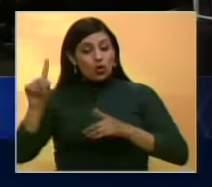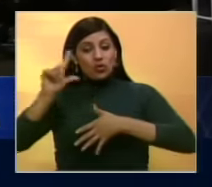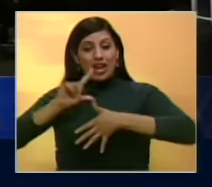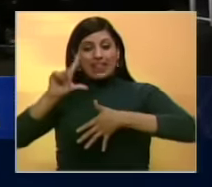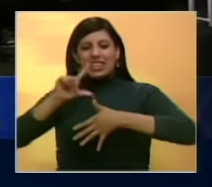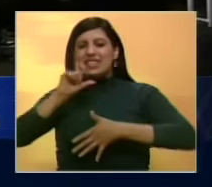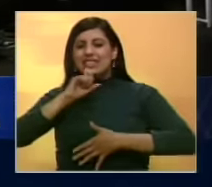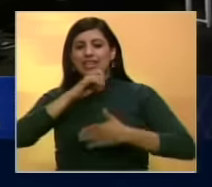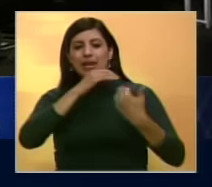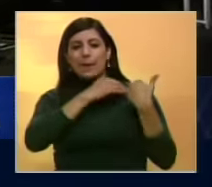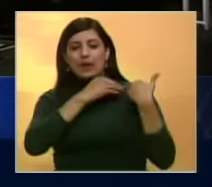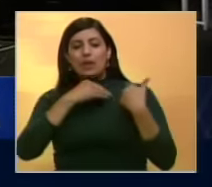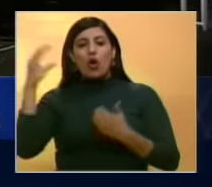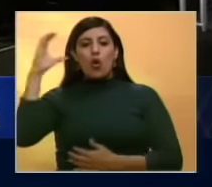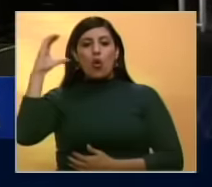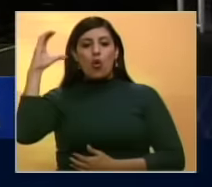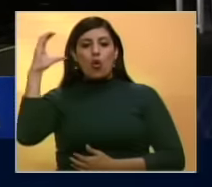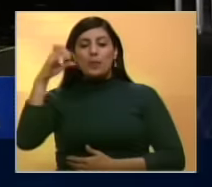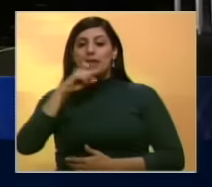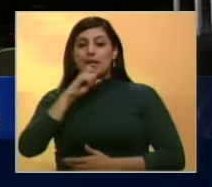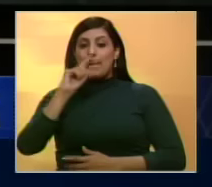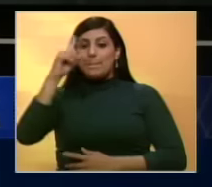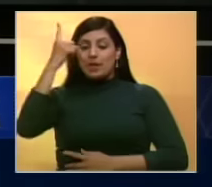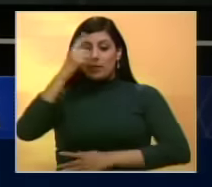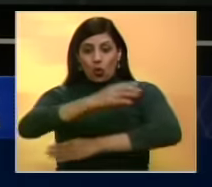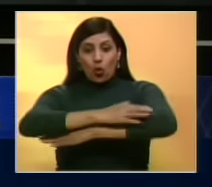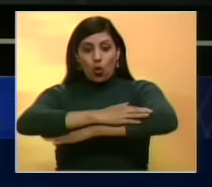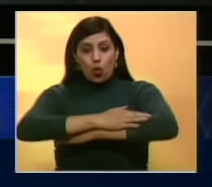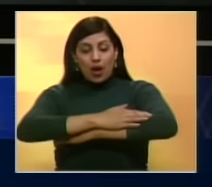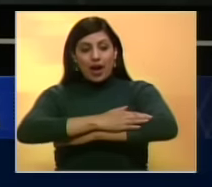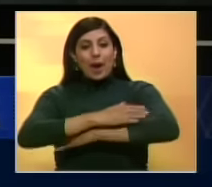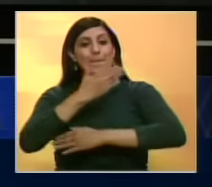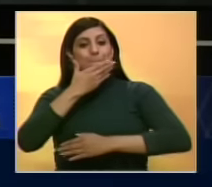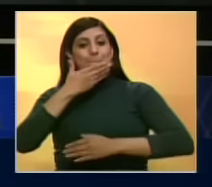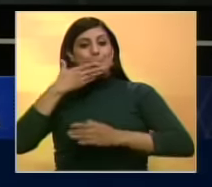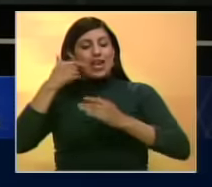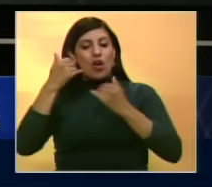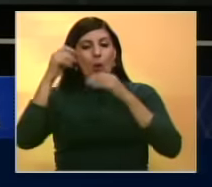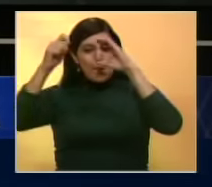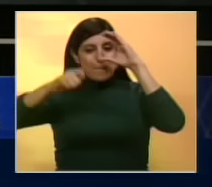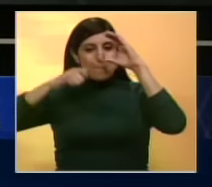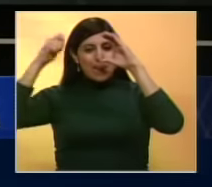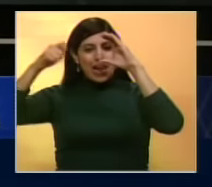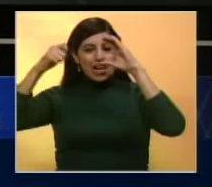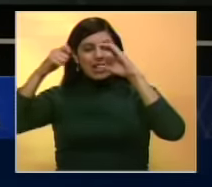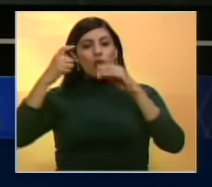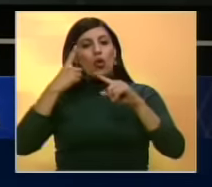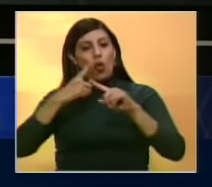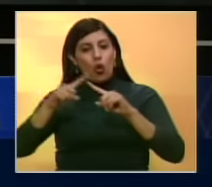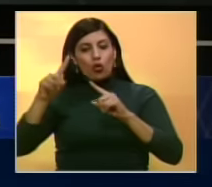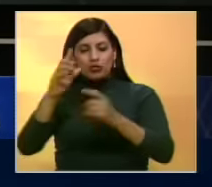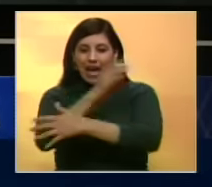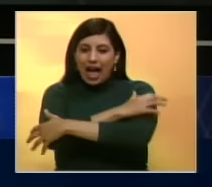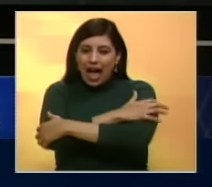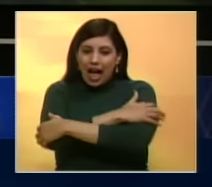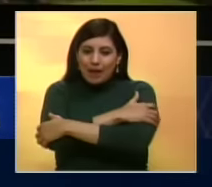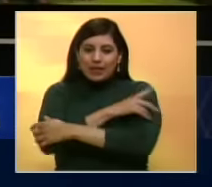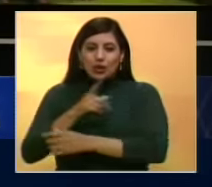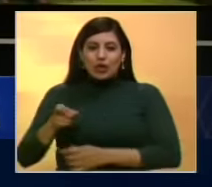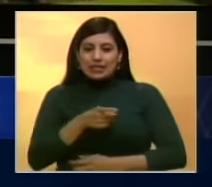estarán representados por Colombia que recibe su primera nominación al Óscar a la mejor cinta en lengua extranjera con el abrazo de la